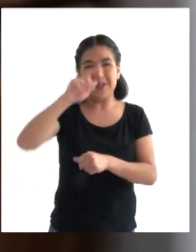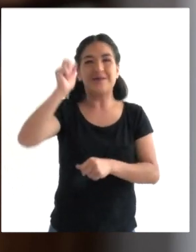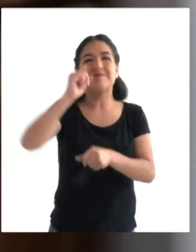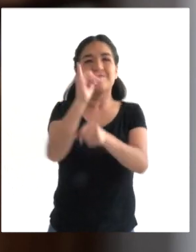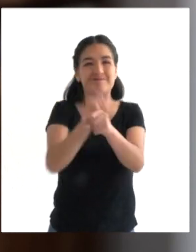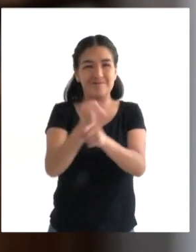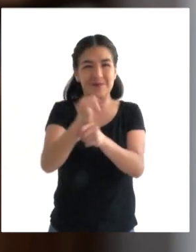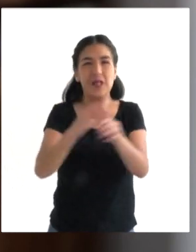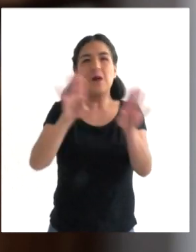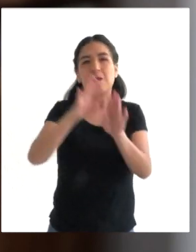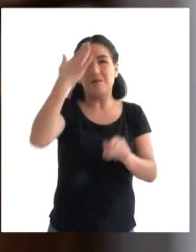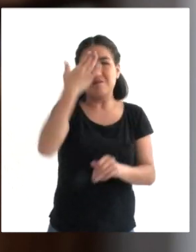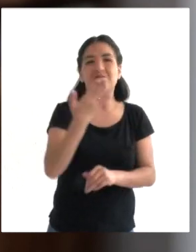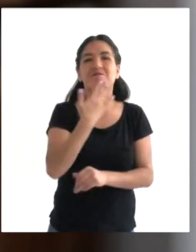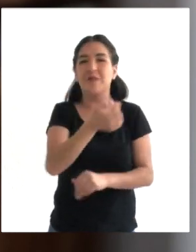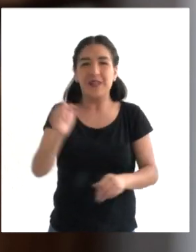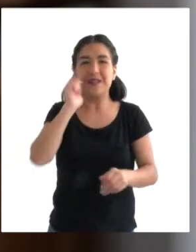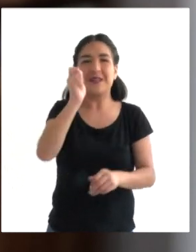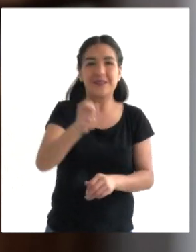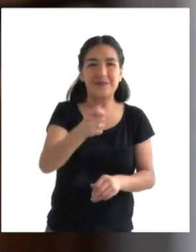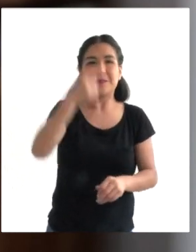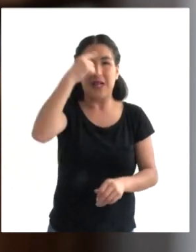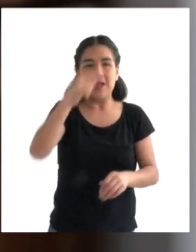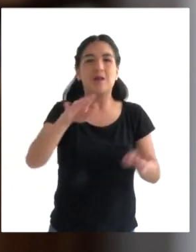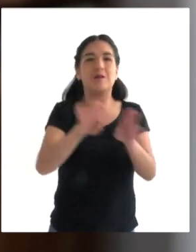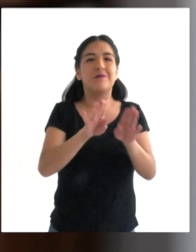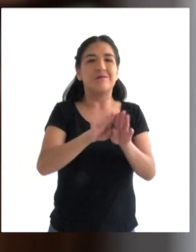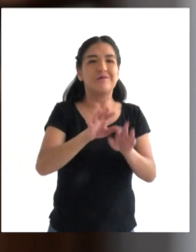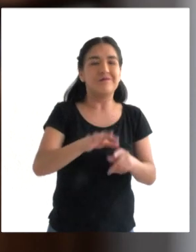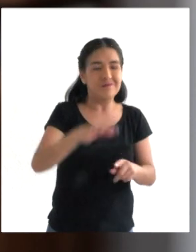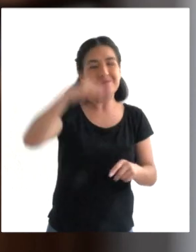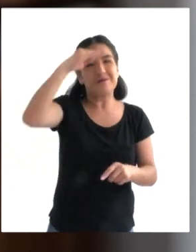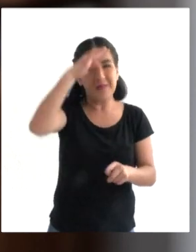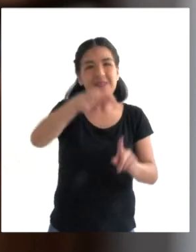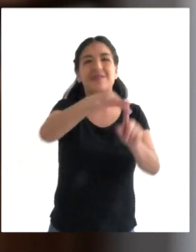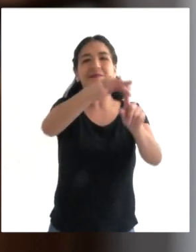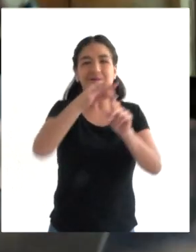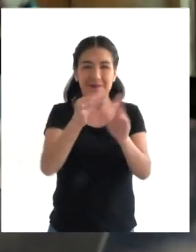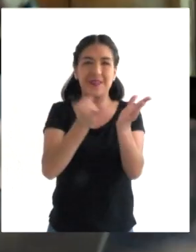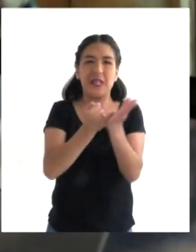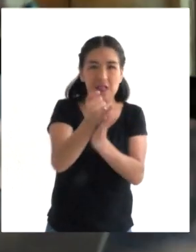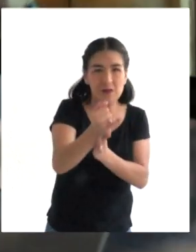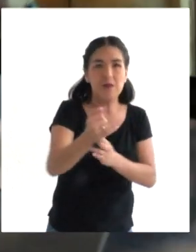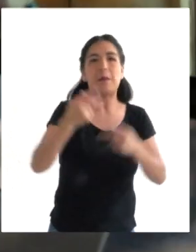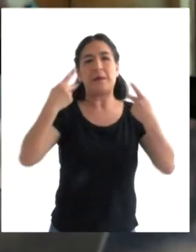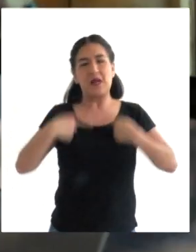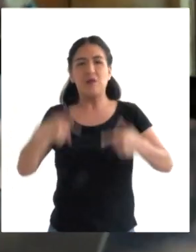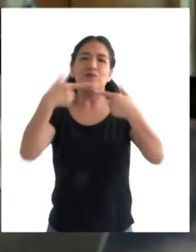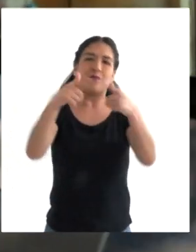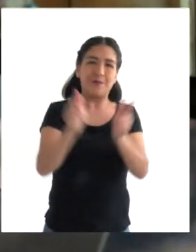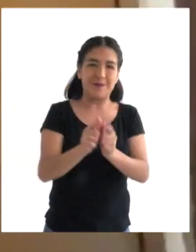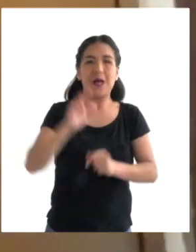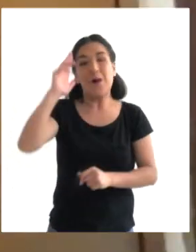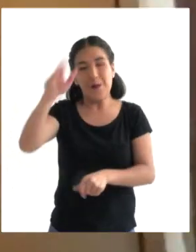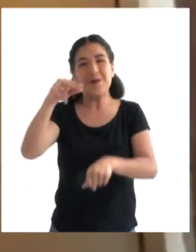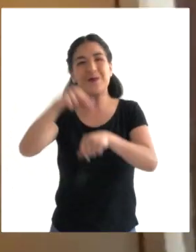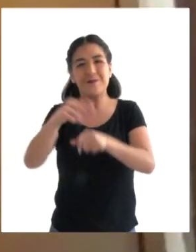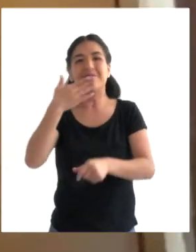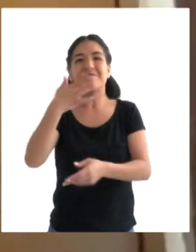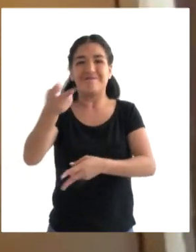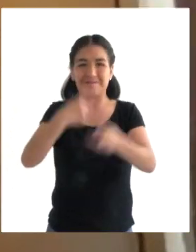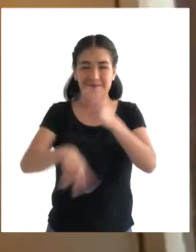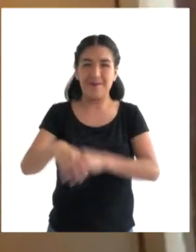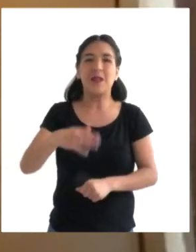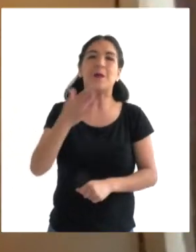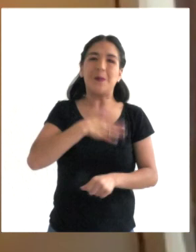investigador y experto en mecanismos básicos de toma de decisiones intrapersonales y grupales. Hola, doctor, bienvenido. Hola, muy